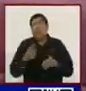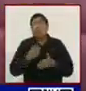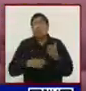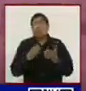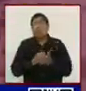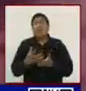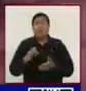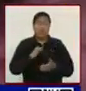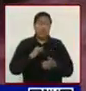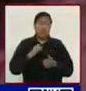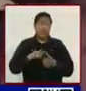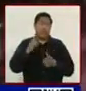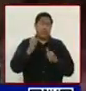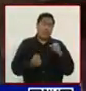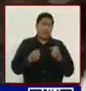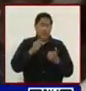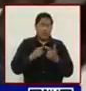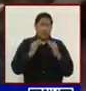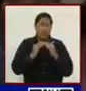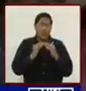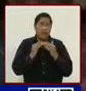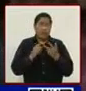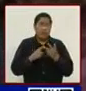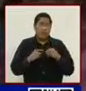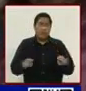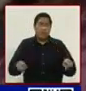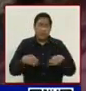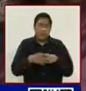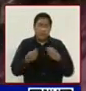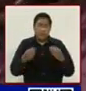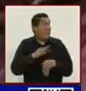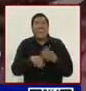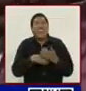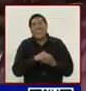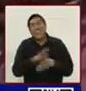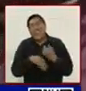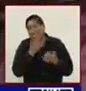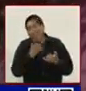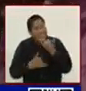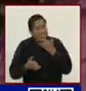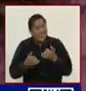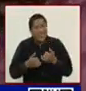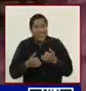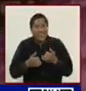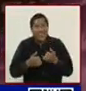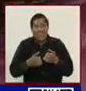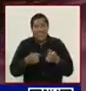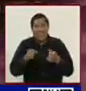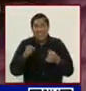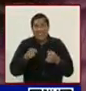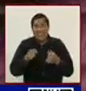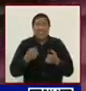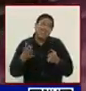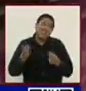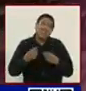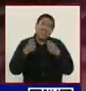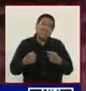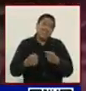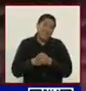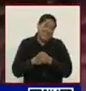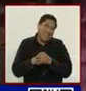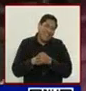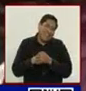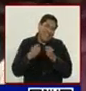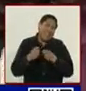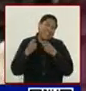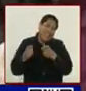comprado? Como le decía, auto, casa, terreno. ¿Todo? Todo, esperemos que este año sea un año. Para regalar. Para